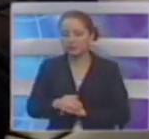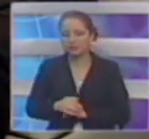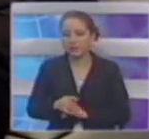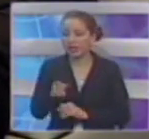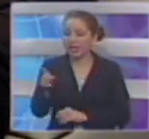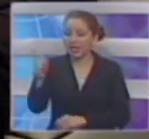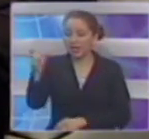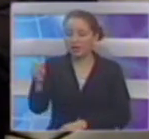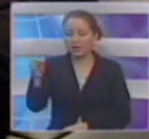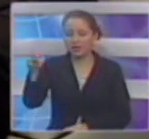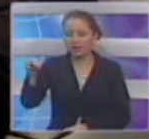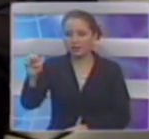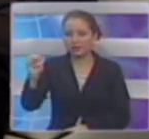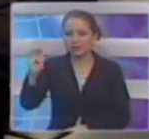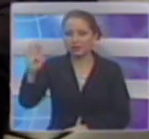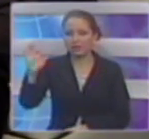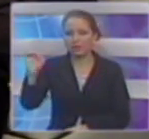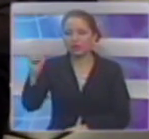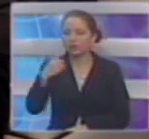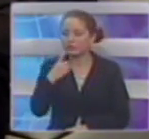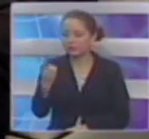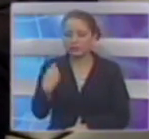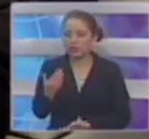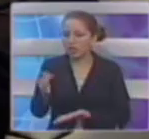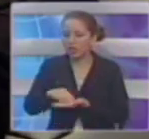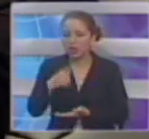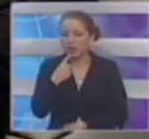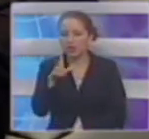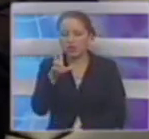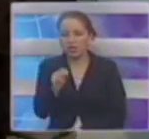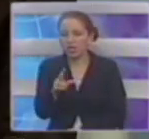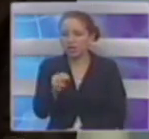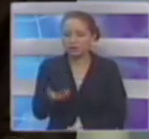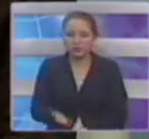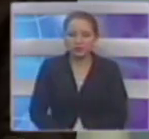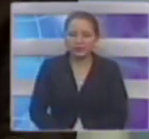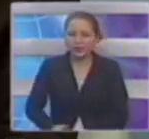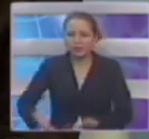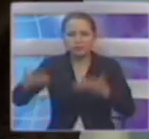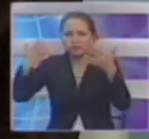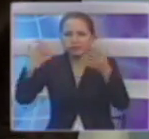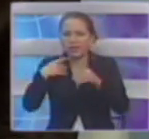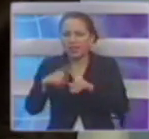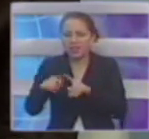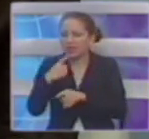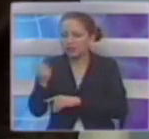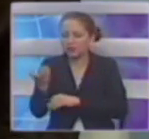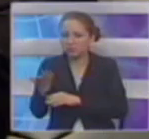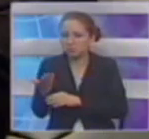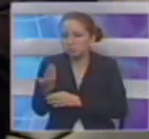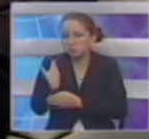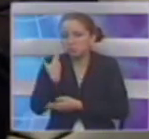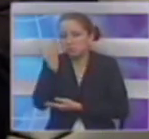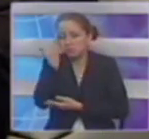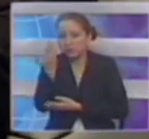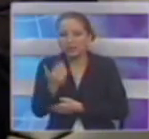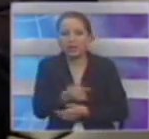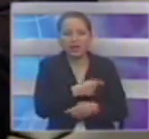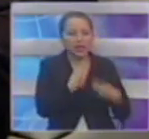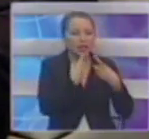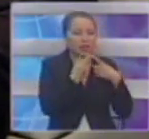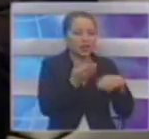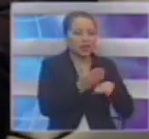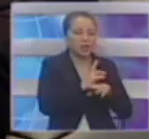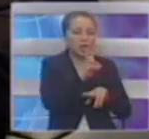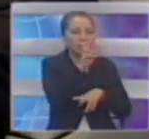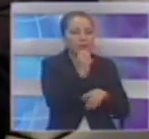manifestado reiteradamente que no, pero esperemos a ver qué decisión toma más adelante. Este anuncio que hizo de que en 20